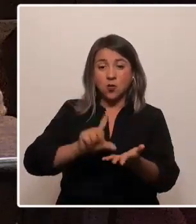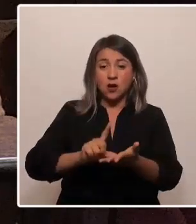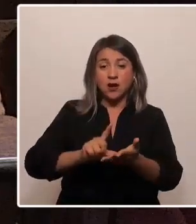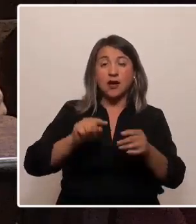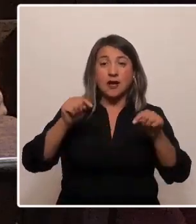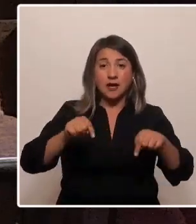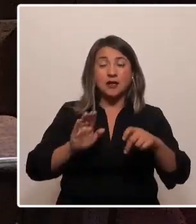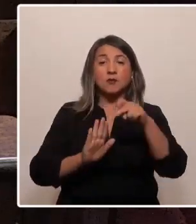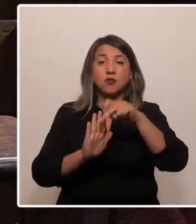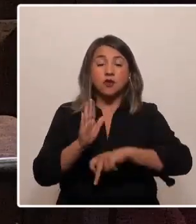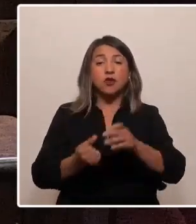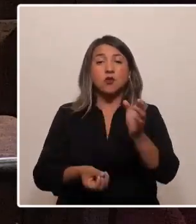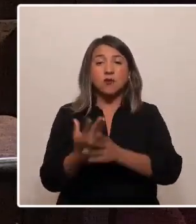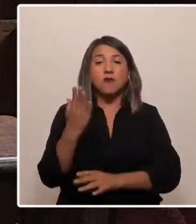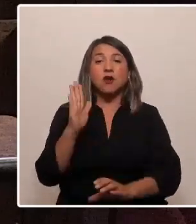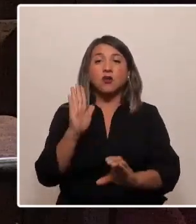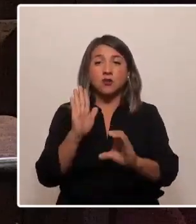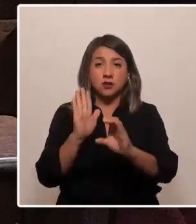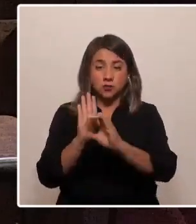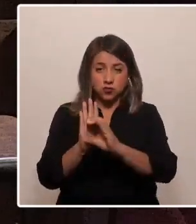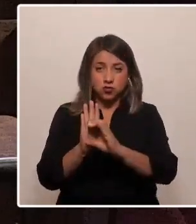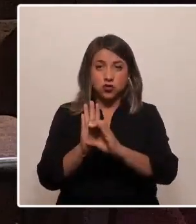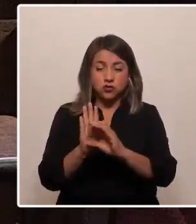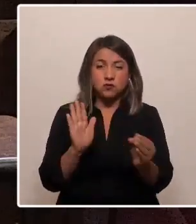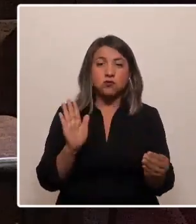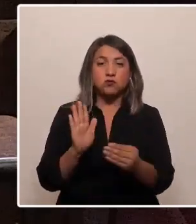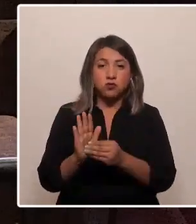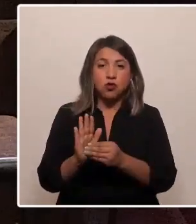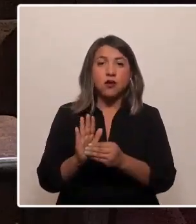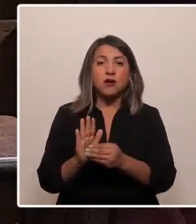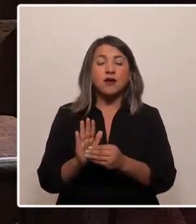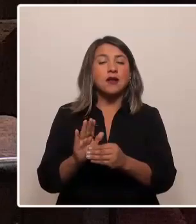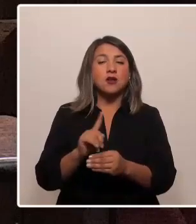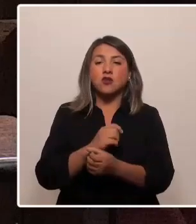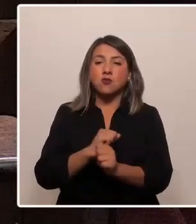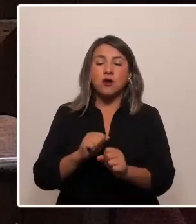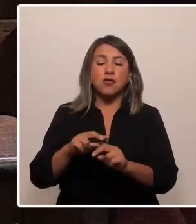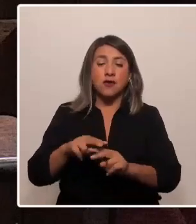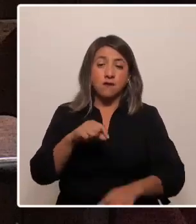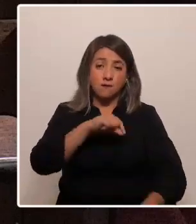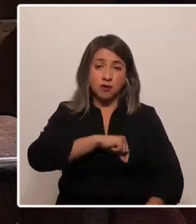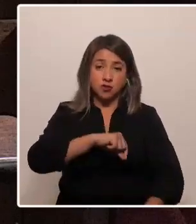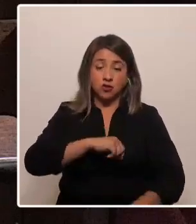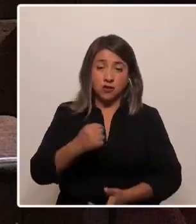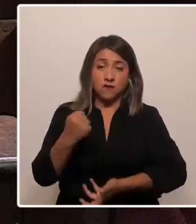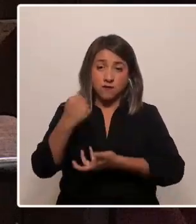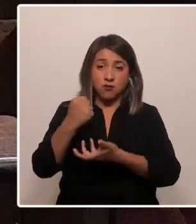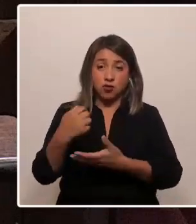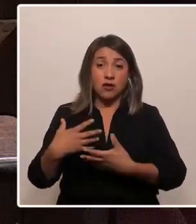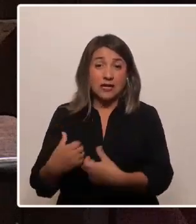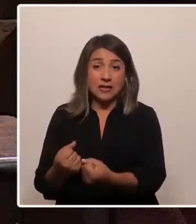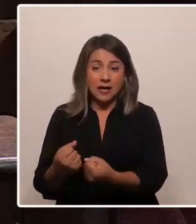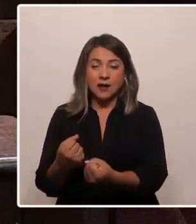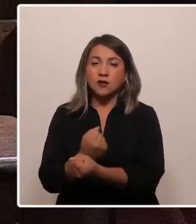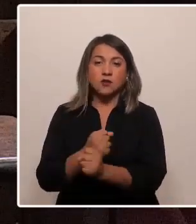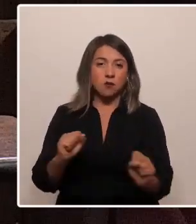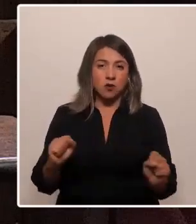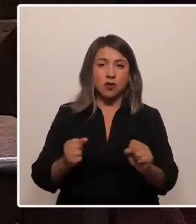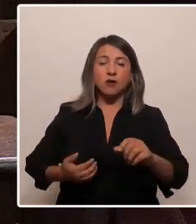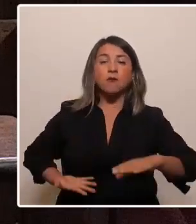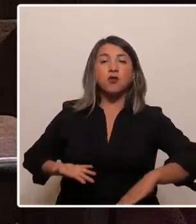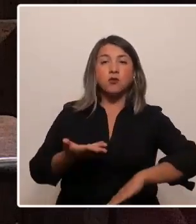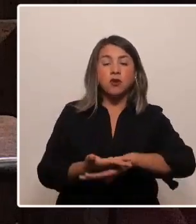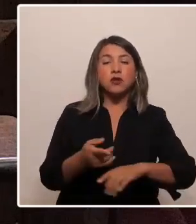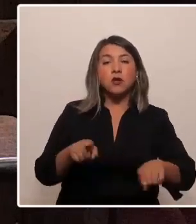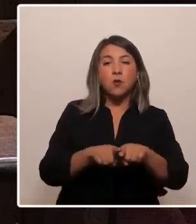este proyecto de nueva Constitución, se consagre la inexpropiabilidad de los fondos de pensiones. Propuesta que, por lo demás, ha sido